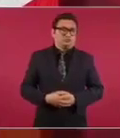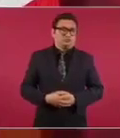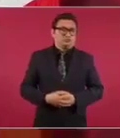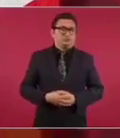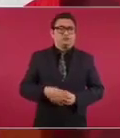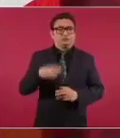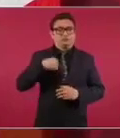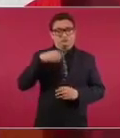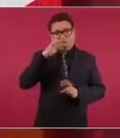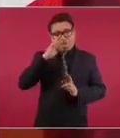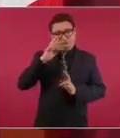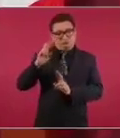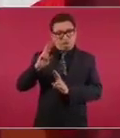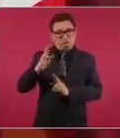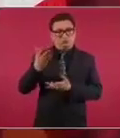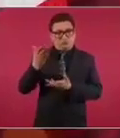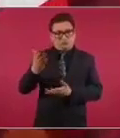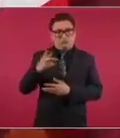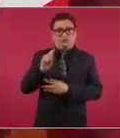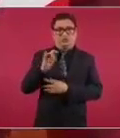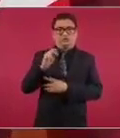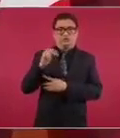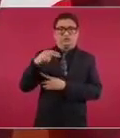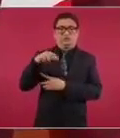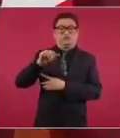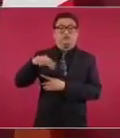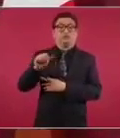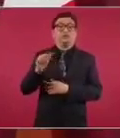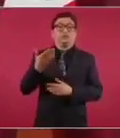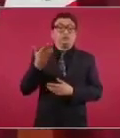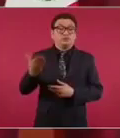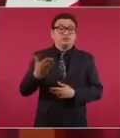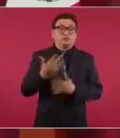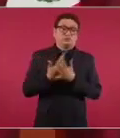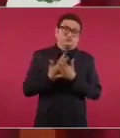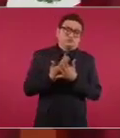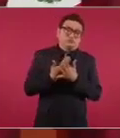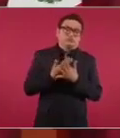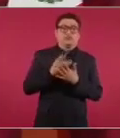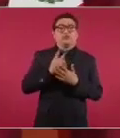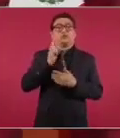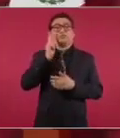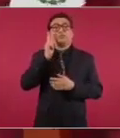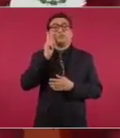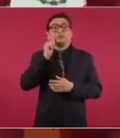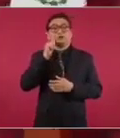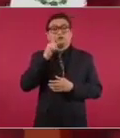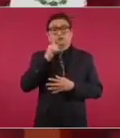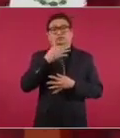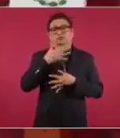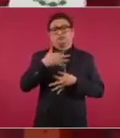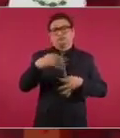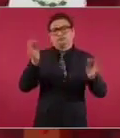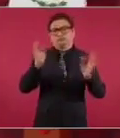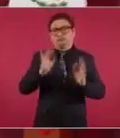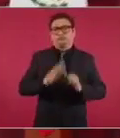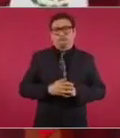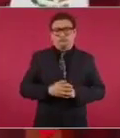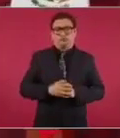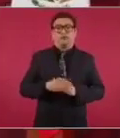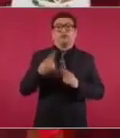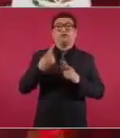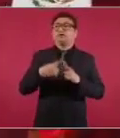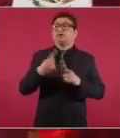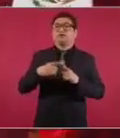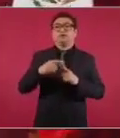por respeto a Tatiana, vamos a esperar y mañana se va a dar a conocer quién va